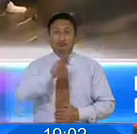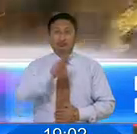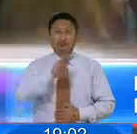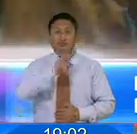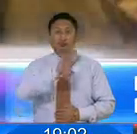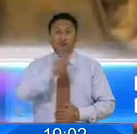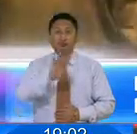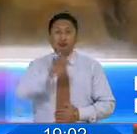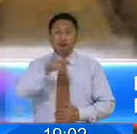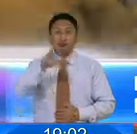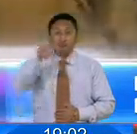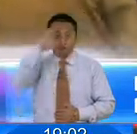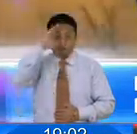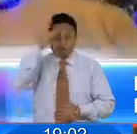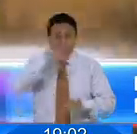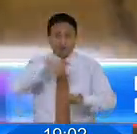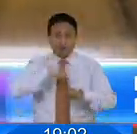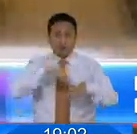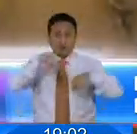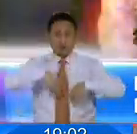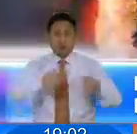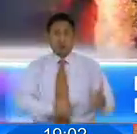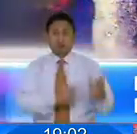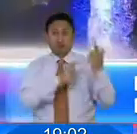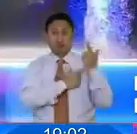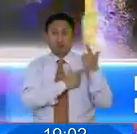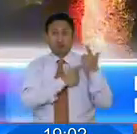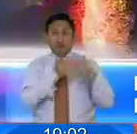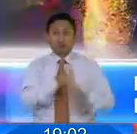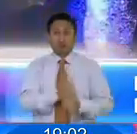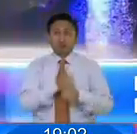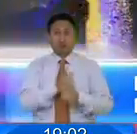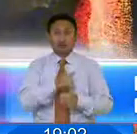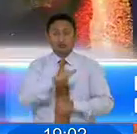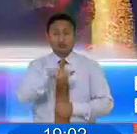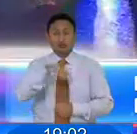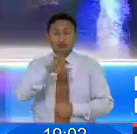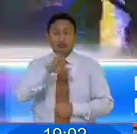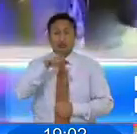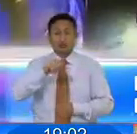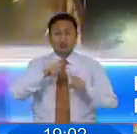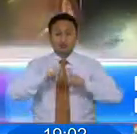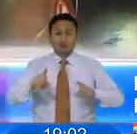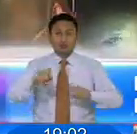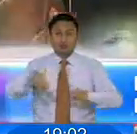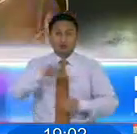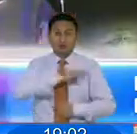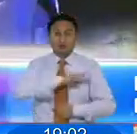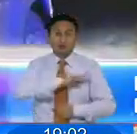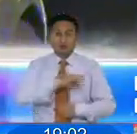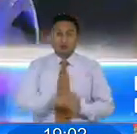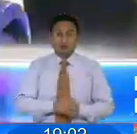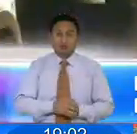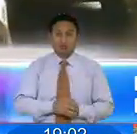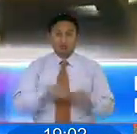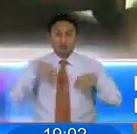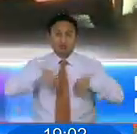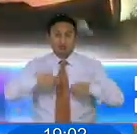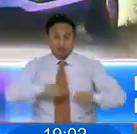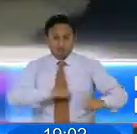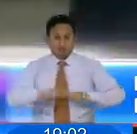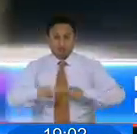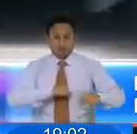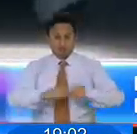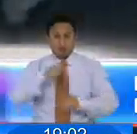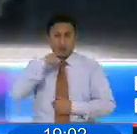...644 miembros de la Policía Nacional, Ejército, de Seguridad Metropolitana y de varias instituciones municipales aunaron esfuerzos